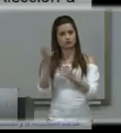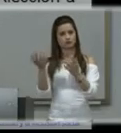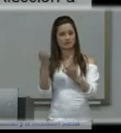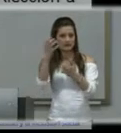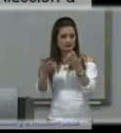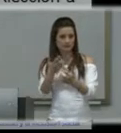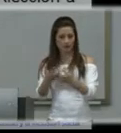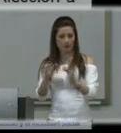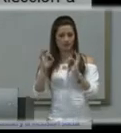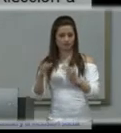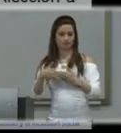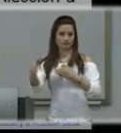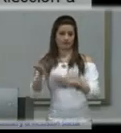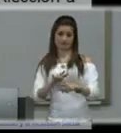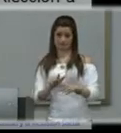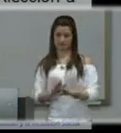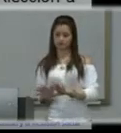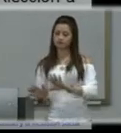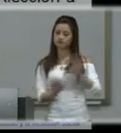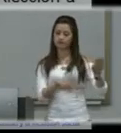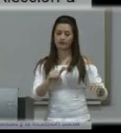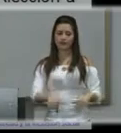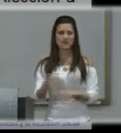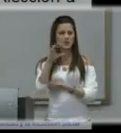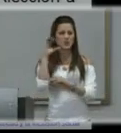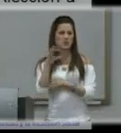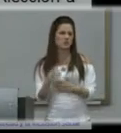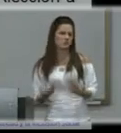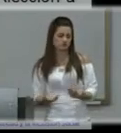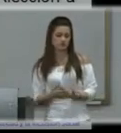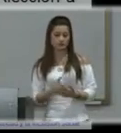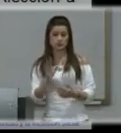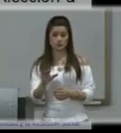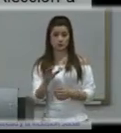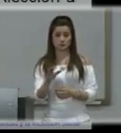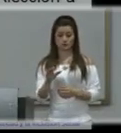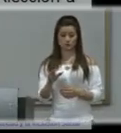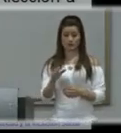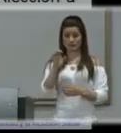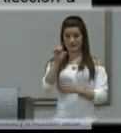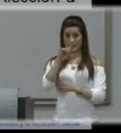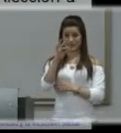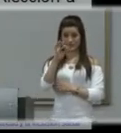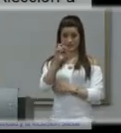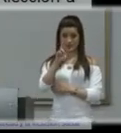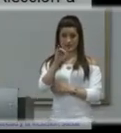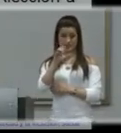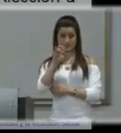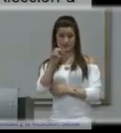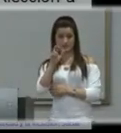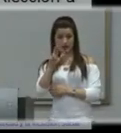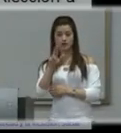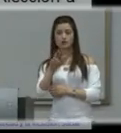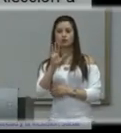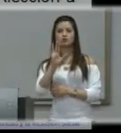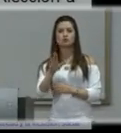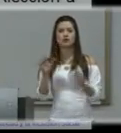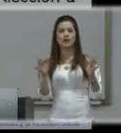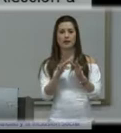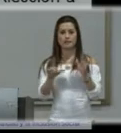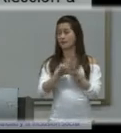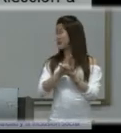Bien, ¿qué pasa en Colombia? Las esterilizaciones están reguladas por la Ley 1412 del 2010, que